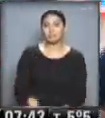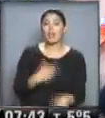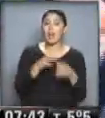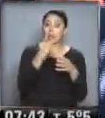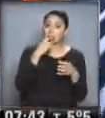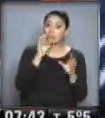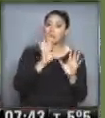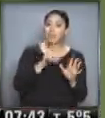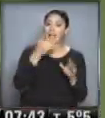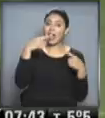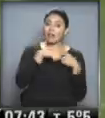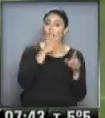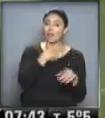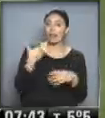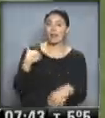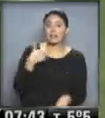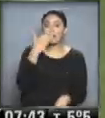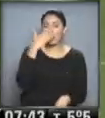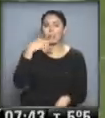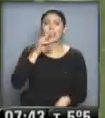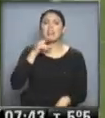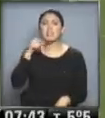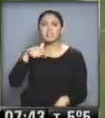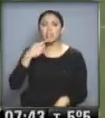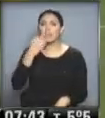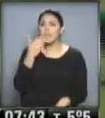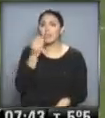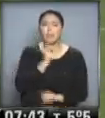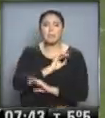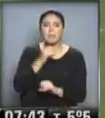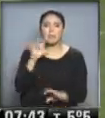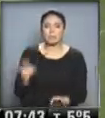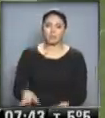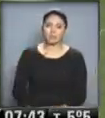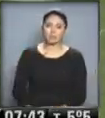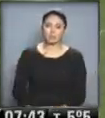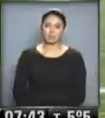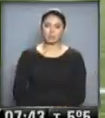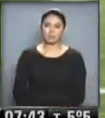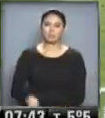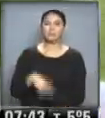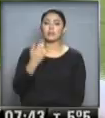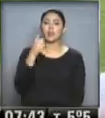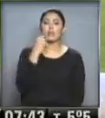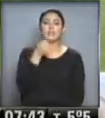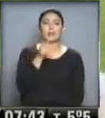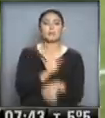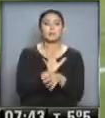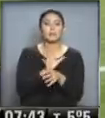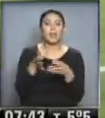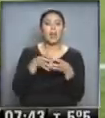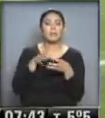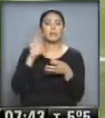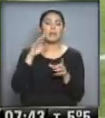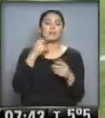River tenía que jugar así contra Argentino, que es Gila Caruso, que después se pone a hablar pelotudeces con River, con el argentino juega media máquina River. Yo juego para decir el Manchester. Se